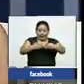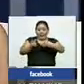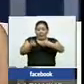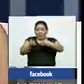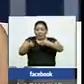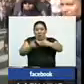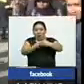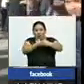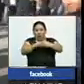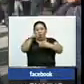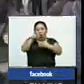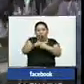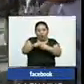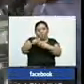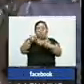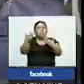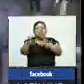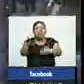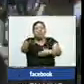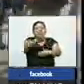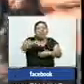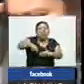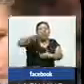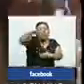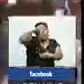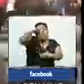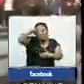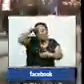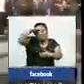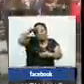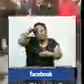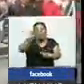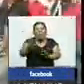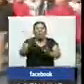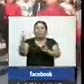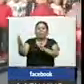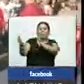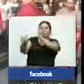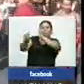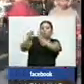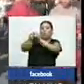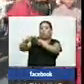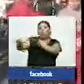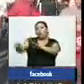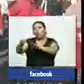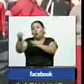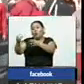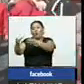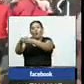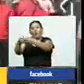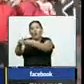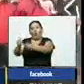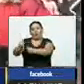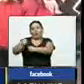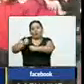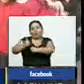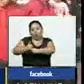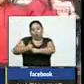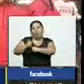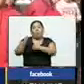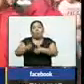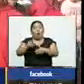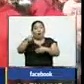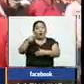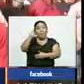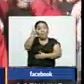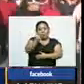se manifestaron este miércoles en Ciudad de México contra la Guardia Nacional, un nuevo cuerpo de seguridad impulsada por el Ejecutivo